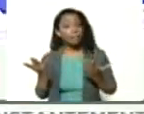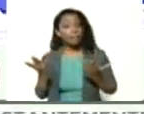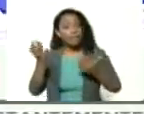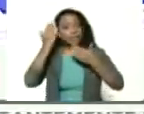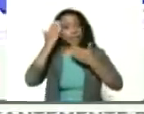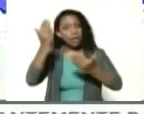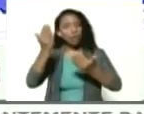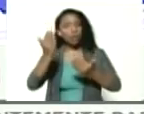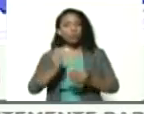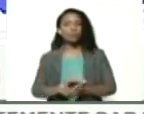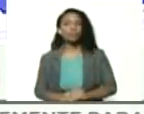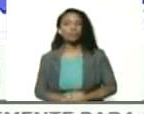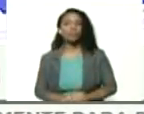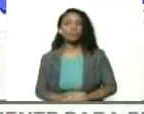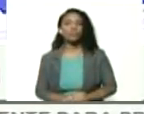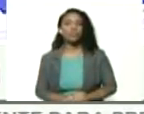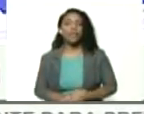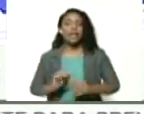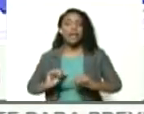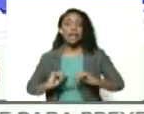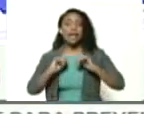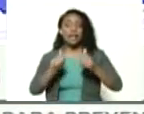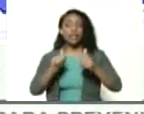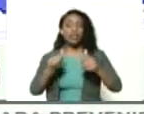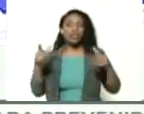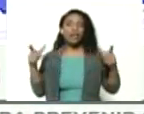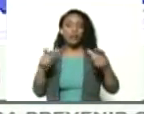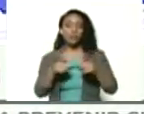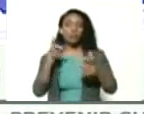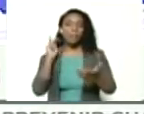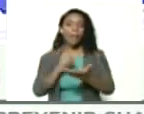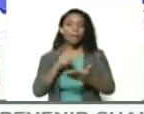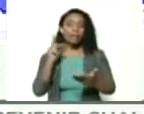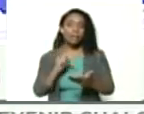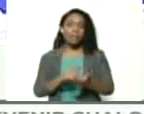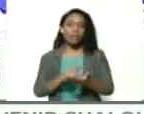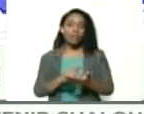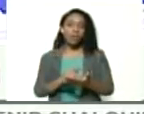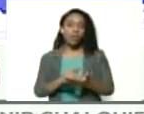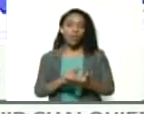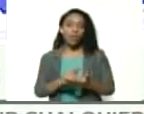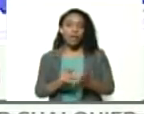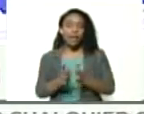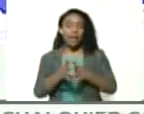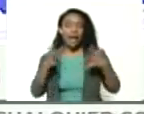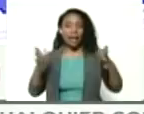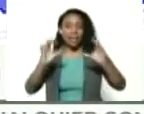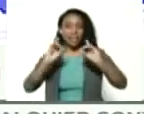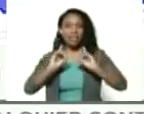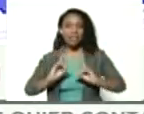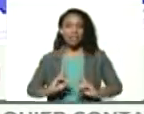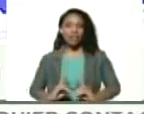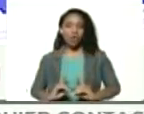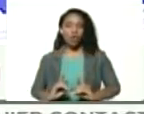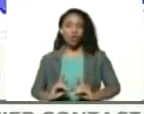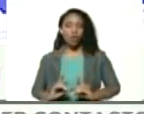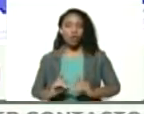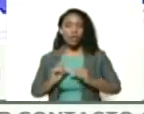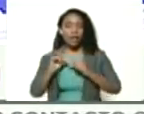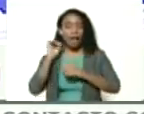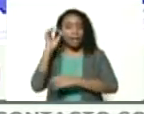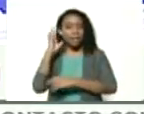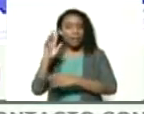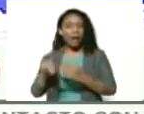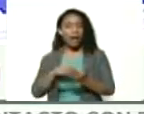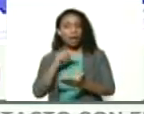saludo el inicio de sesiones presenciales y las grandes decisiones que la Asamblea